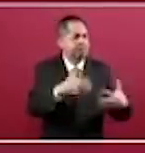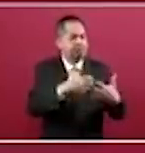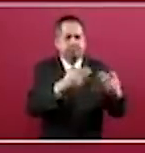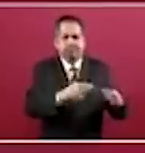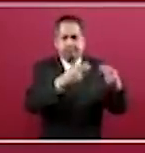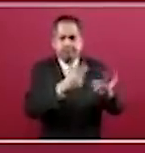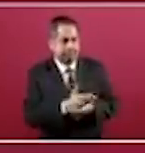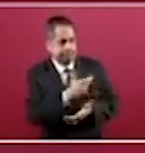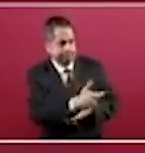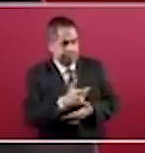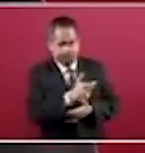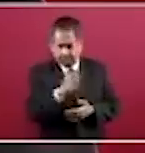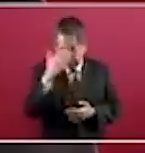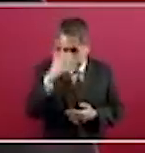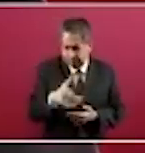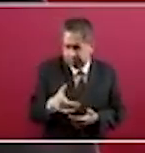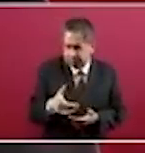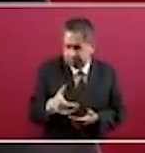empresas